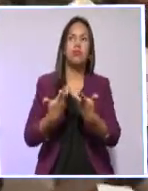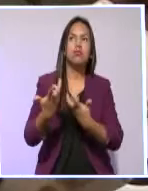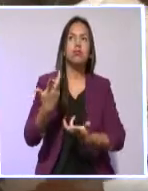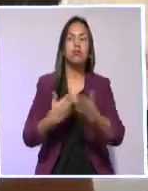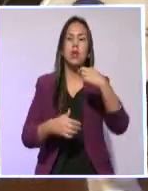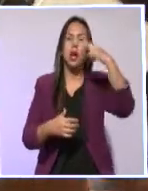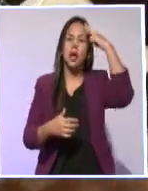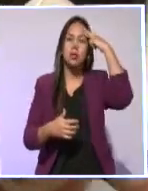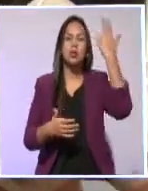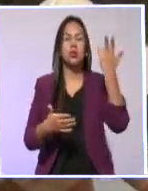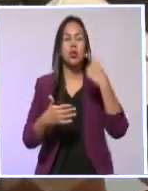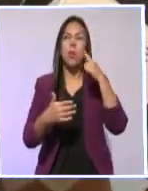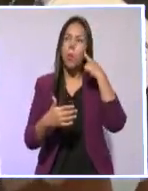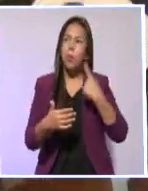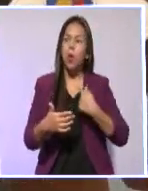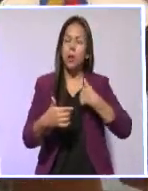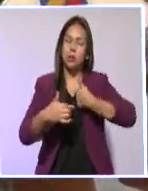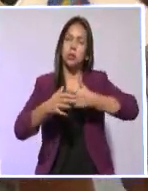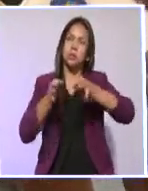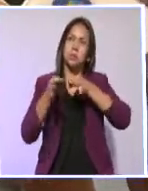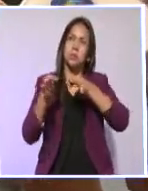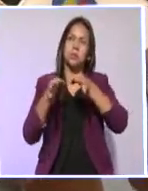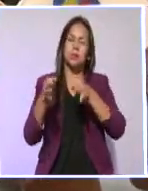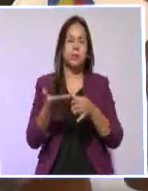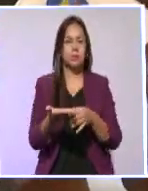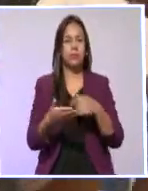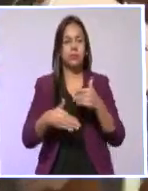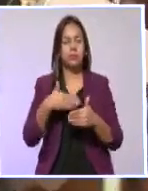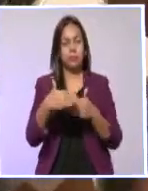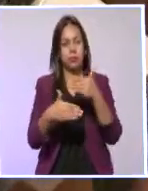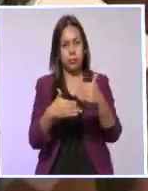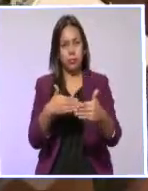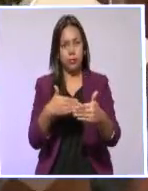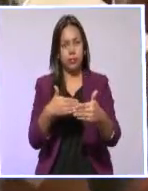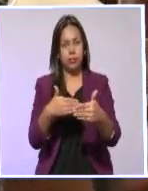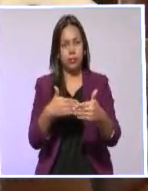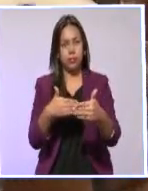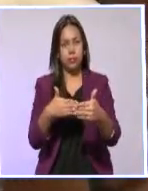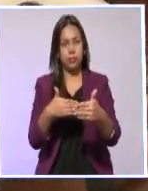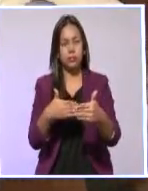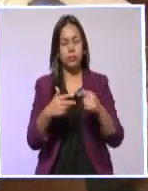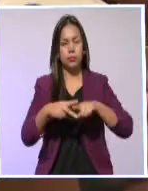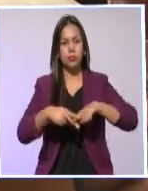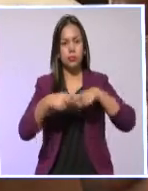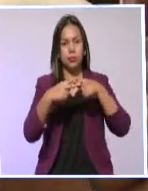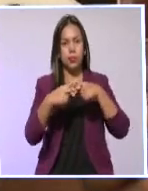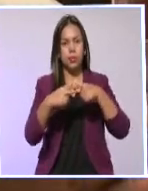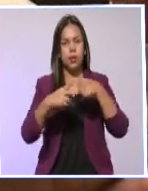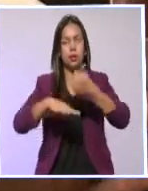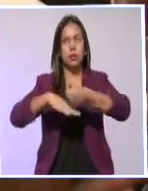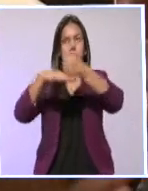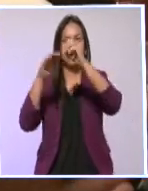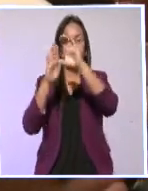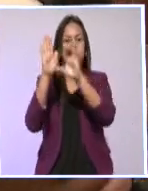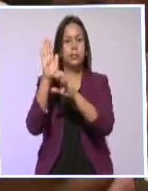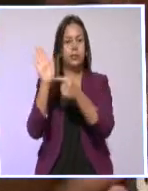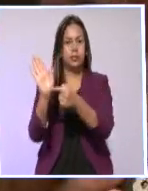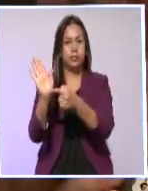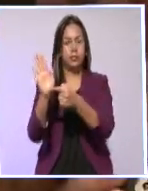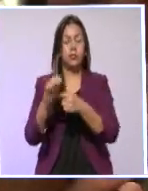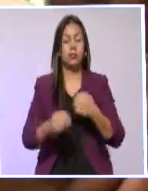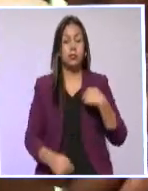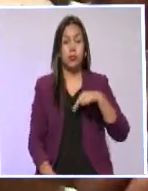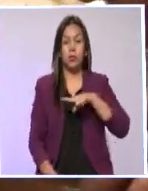argumentada, poder defenderse con pruebas en un trámite, en un proceso judicial que se estaría iniciando en la Corte Nacional de Justicia. Por supuesto